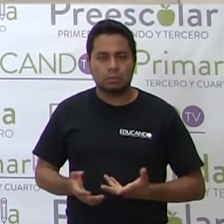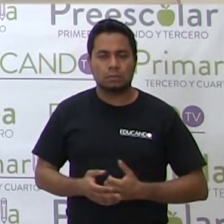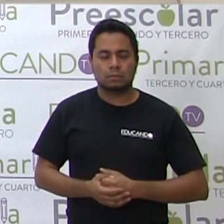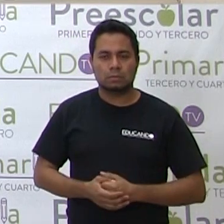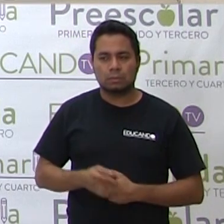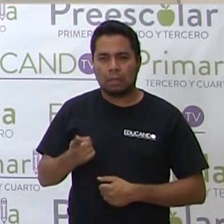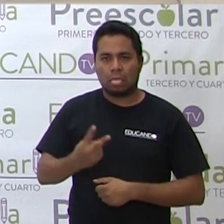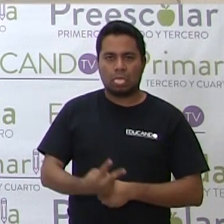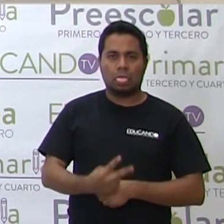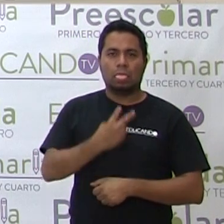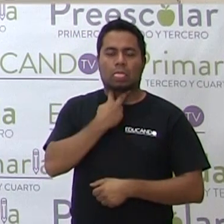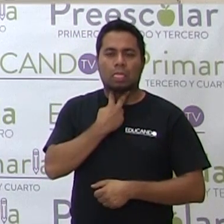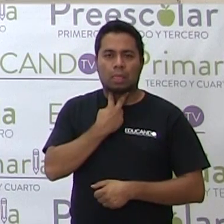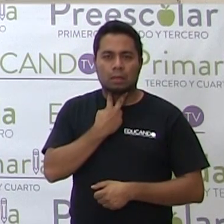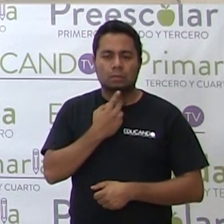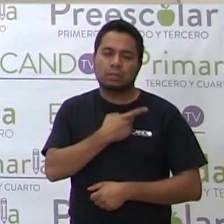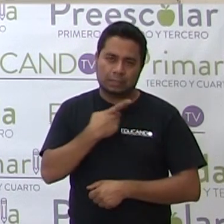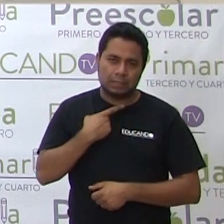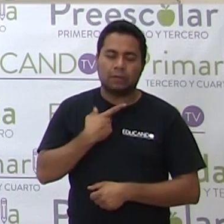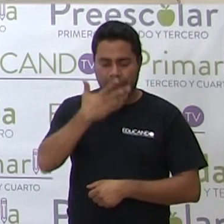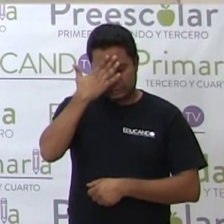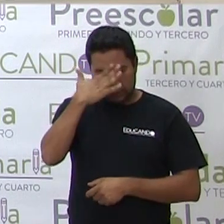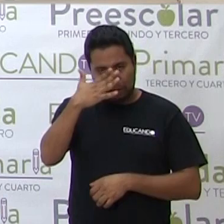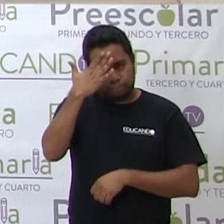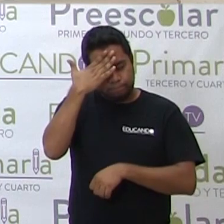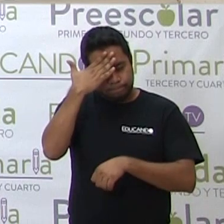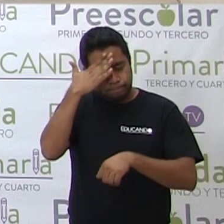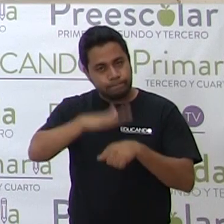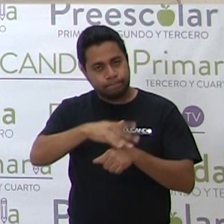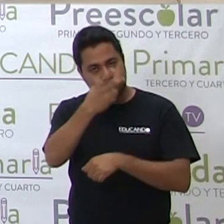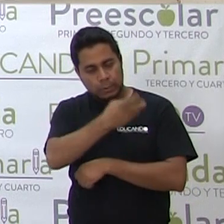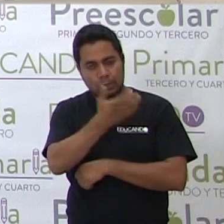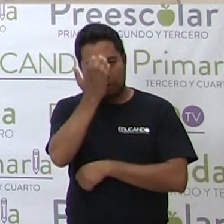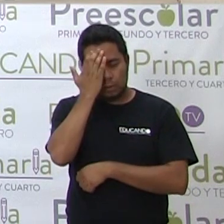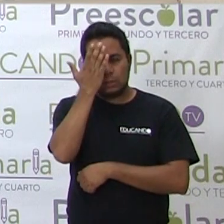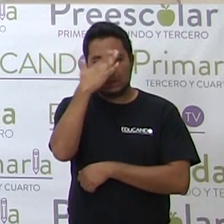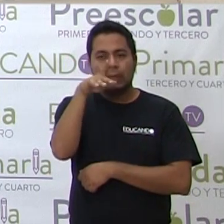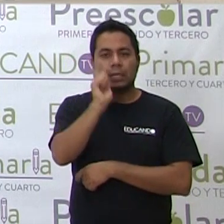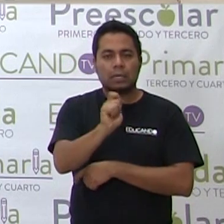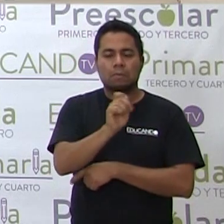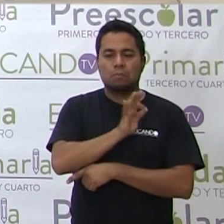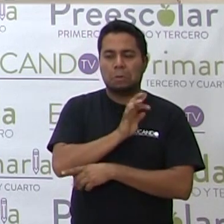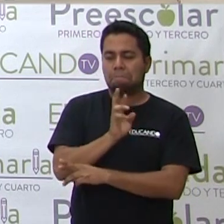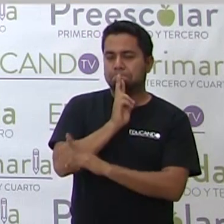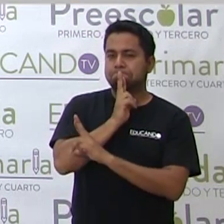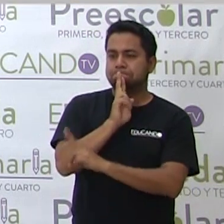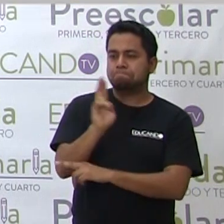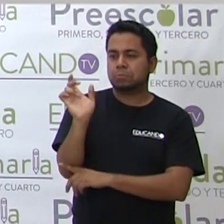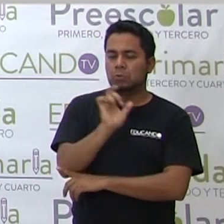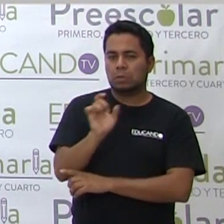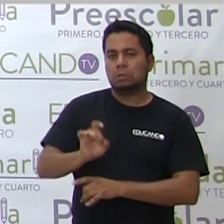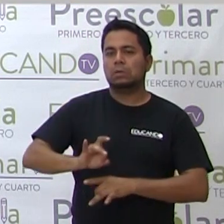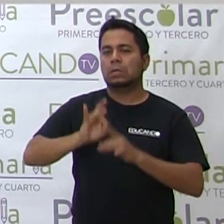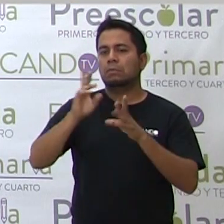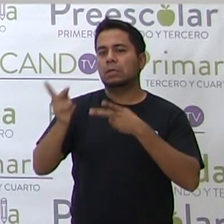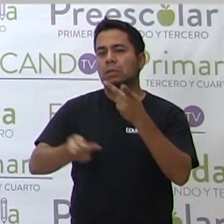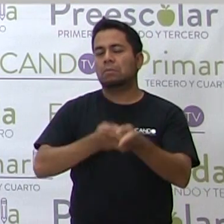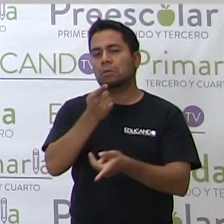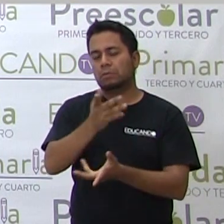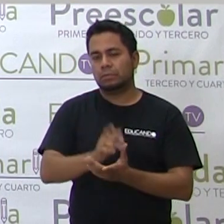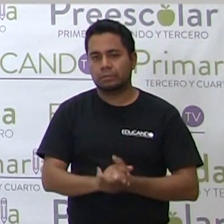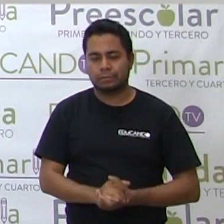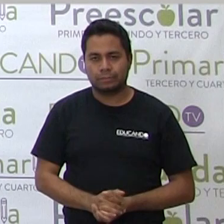Y pues ustedes ya deben de saber ya deben de conocer y ya deben de responder cuando les hagan esa